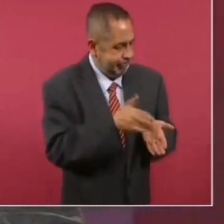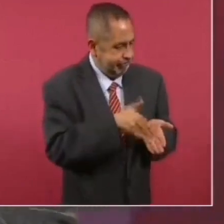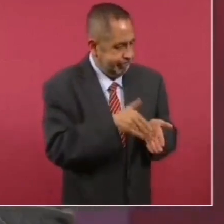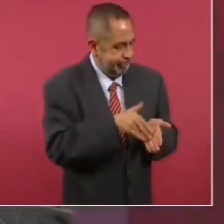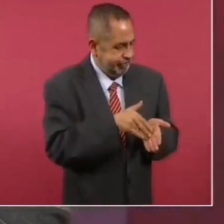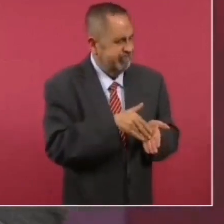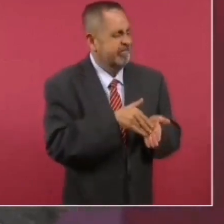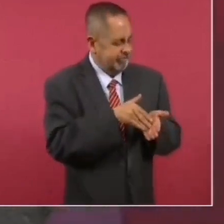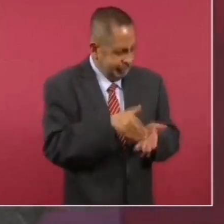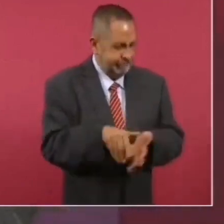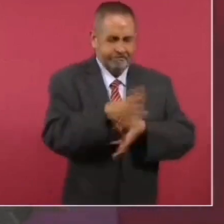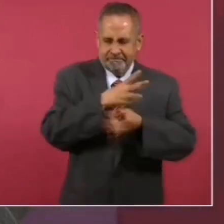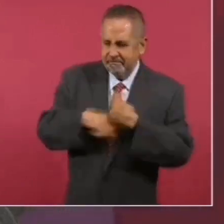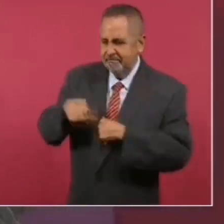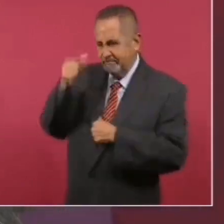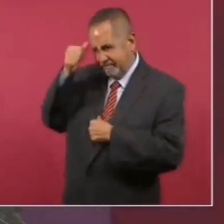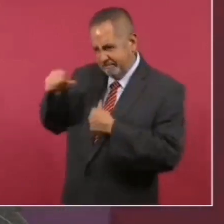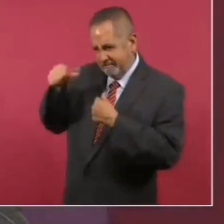y a pecar.